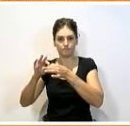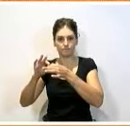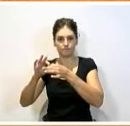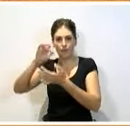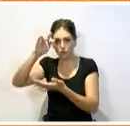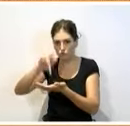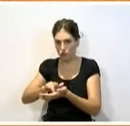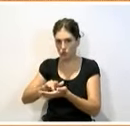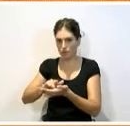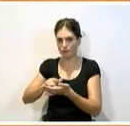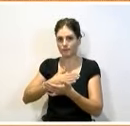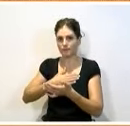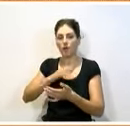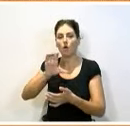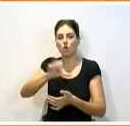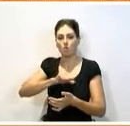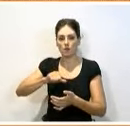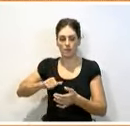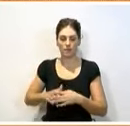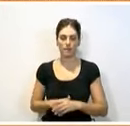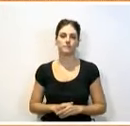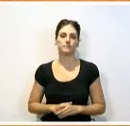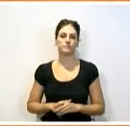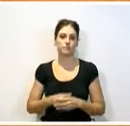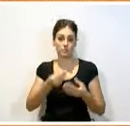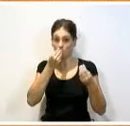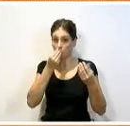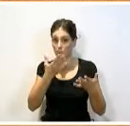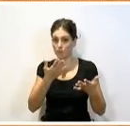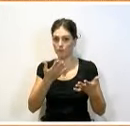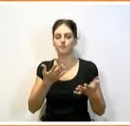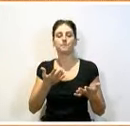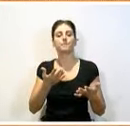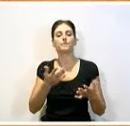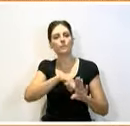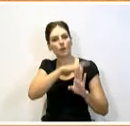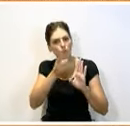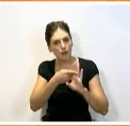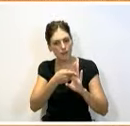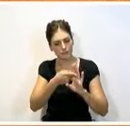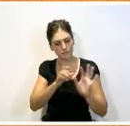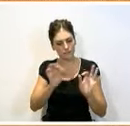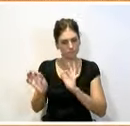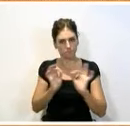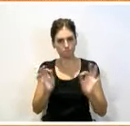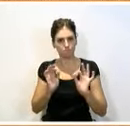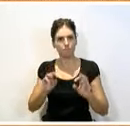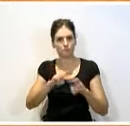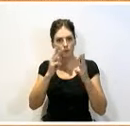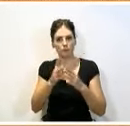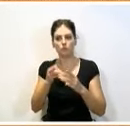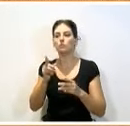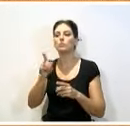en nuestra comunidad autónoma. Pues bien, se tramitó una ley en este Parlamento, es verdad que con su voto en